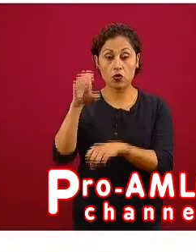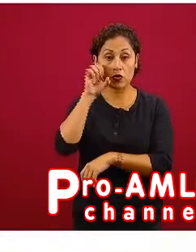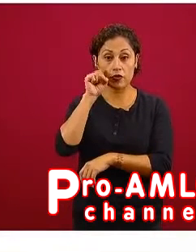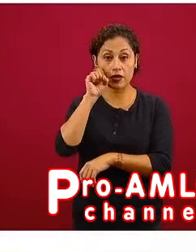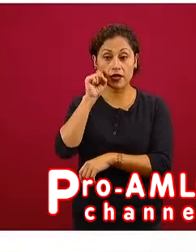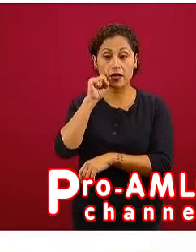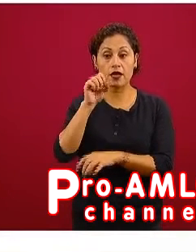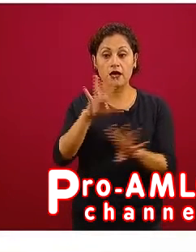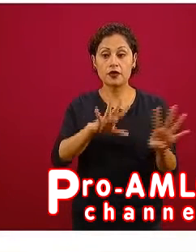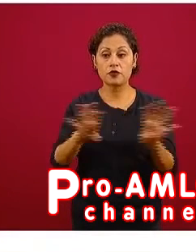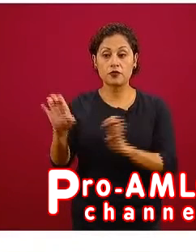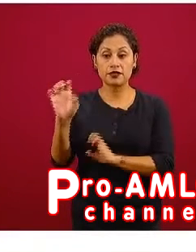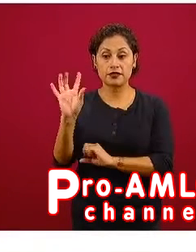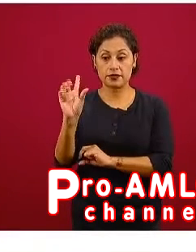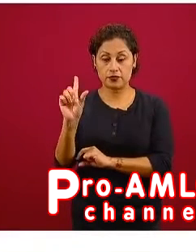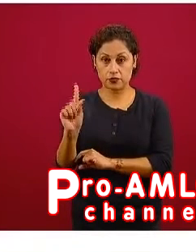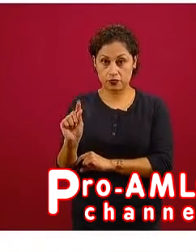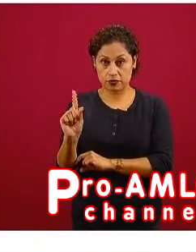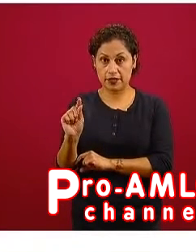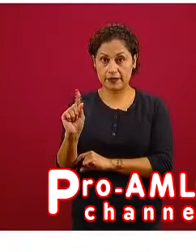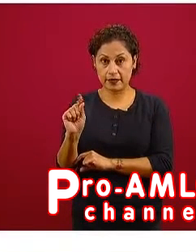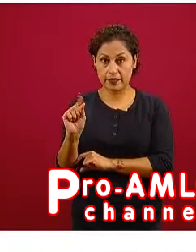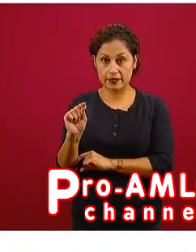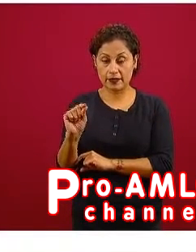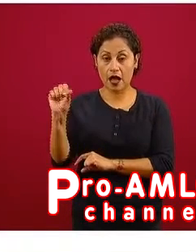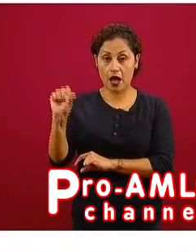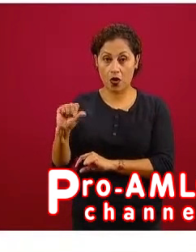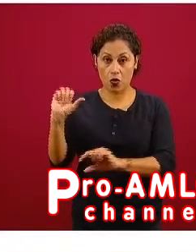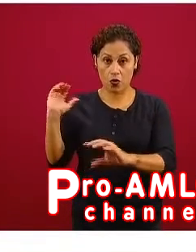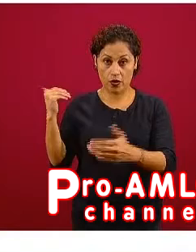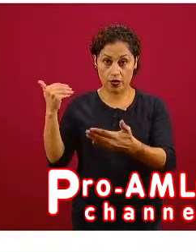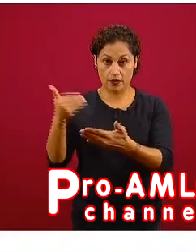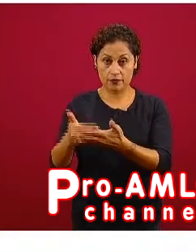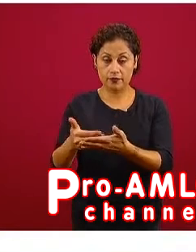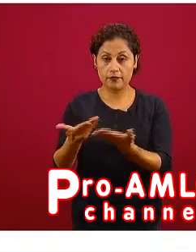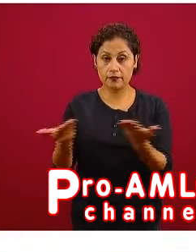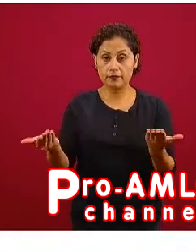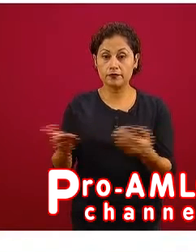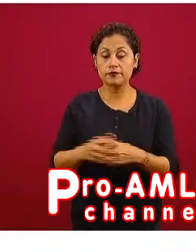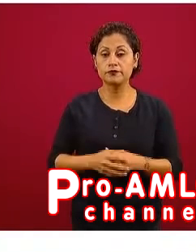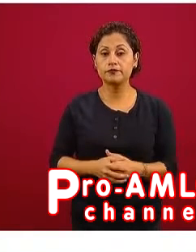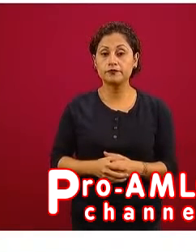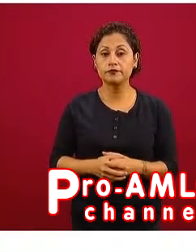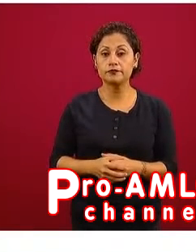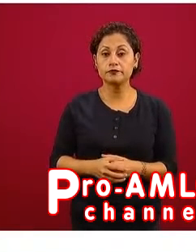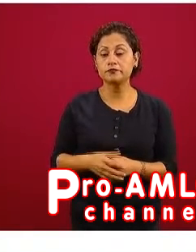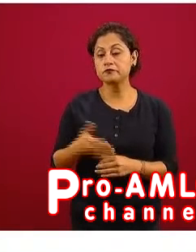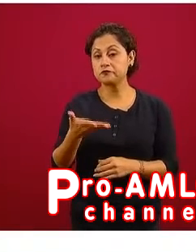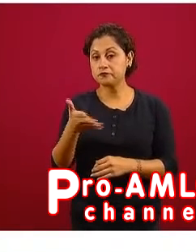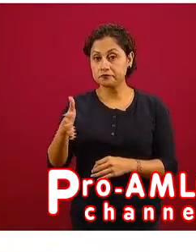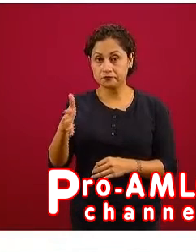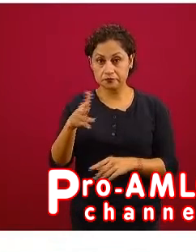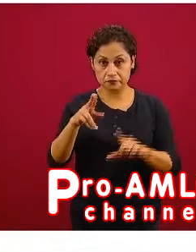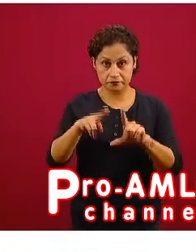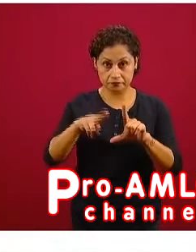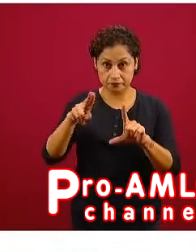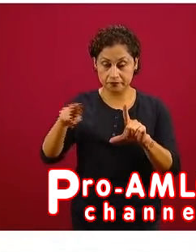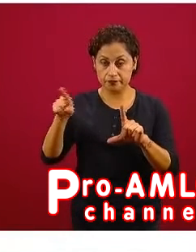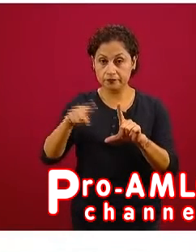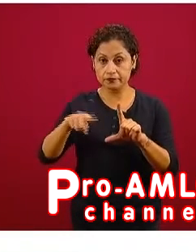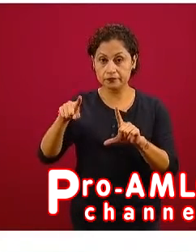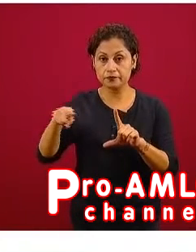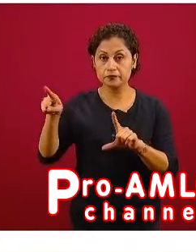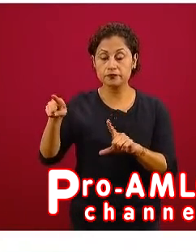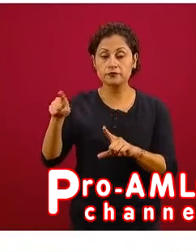casos que aparecen precisamente para el día de hoy, más o menos nivelan la tendencia que en su momento